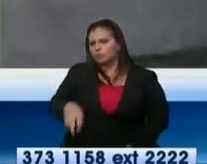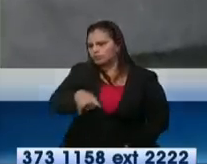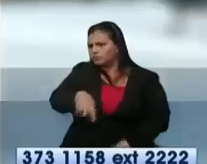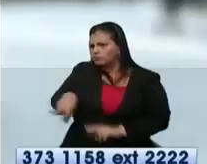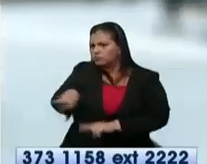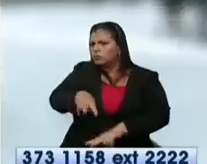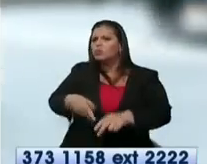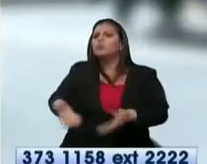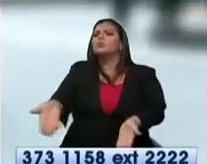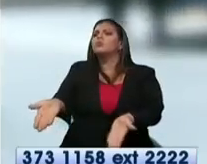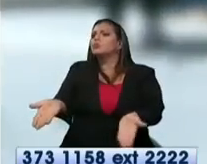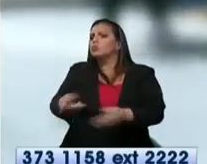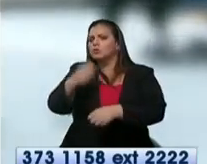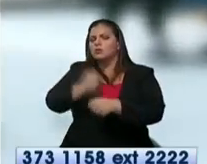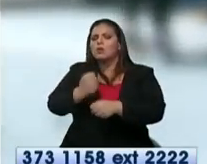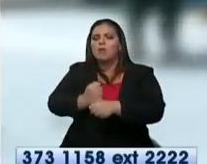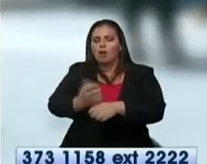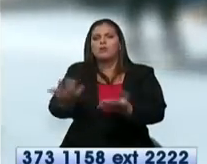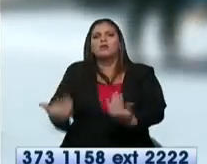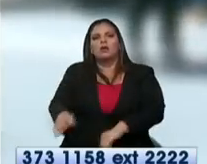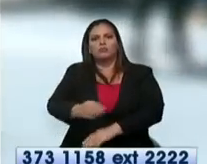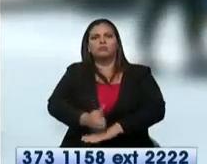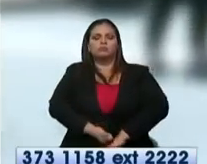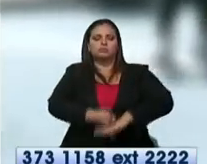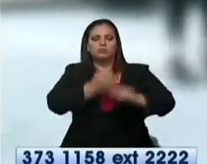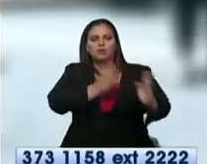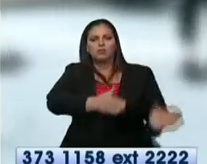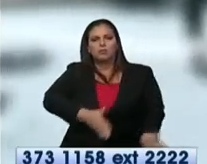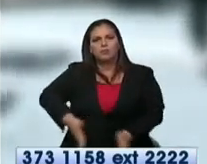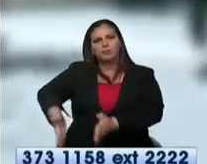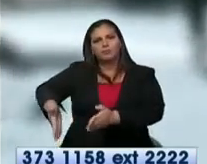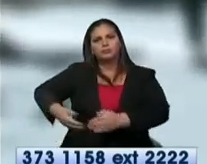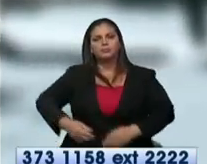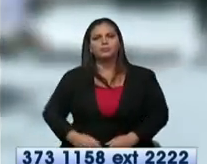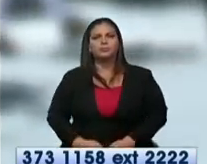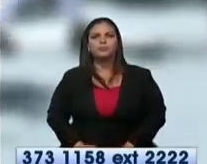segura y respetando las ordenanzas. En Quito informó Iván Casamén.